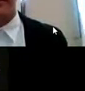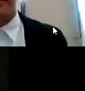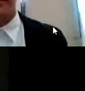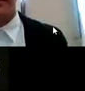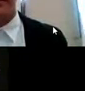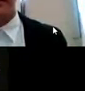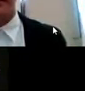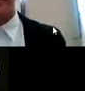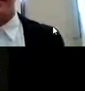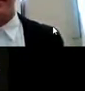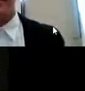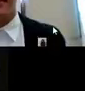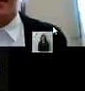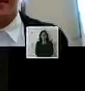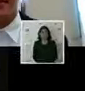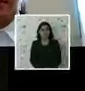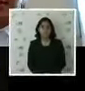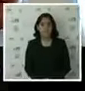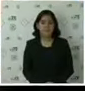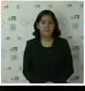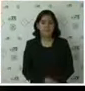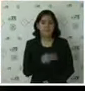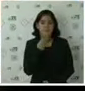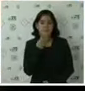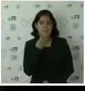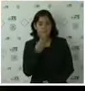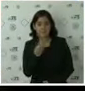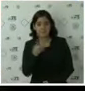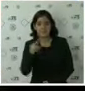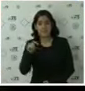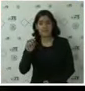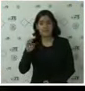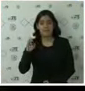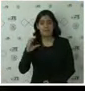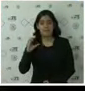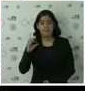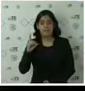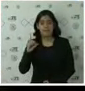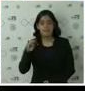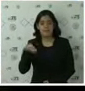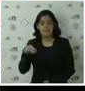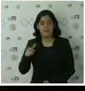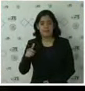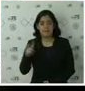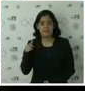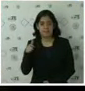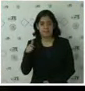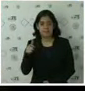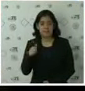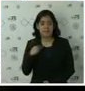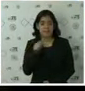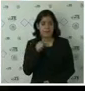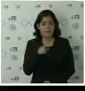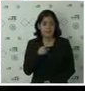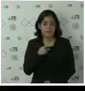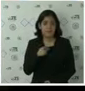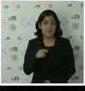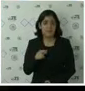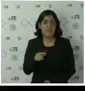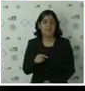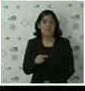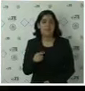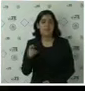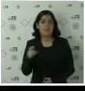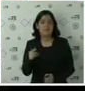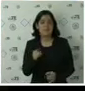Muy bien. A nombre del Tribunal Electoral de la Ciudad de México y la Secretaría de Educación, Ciencia, Tecnología e Innovación de la Ciudad de